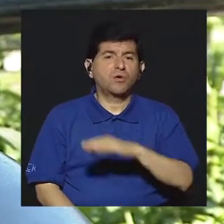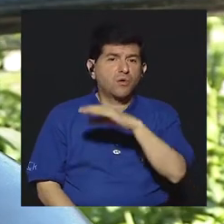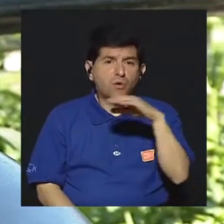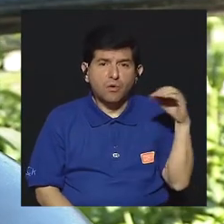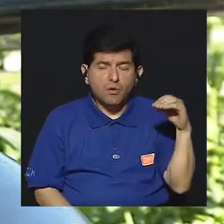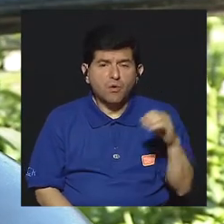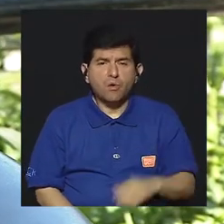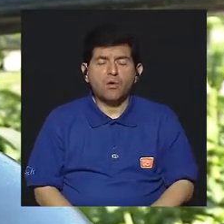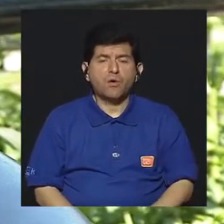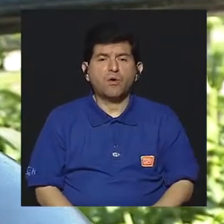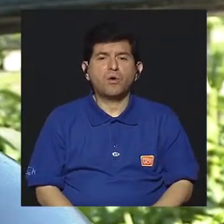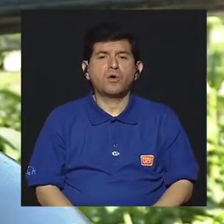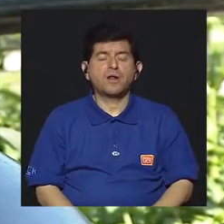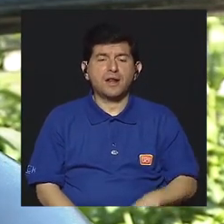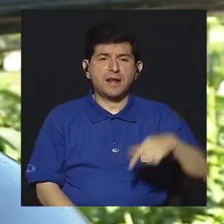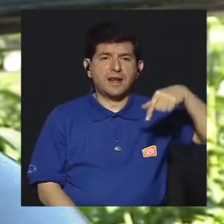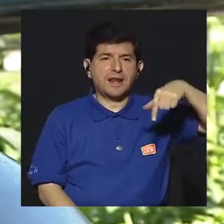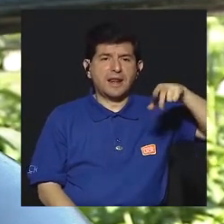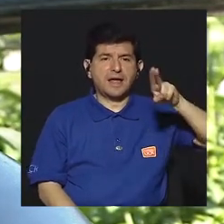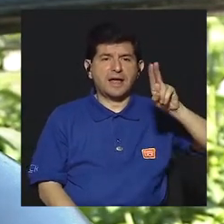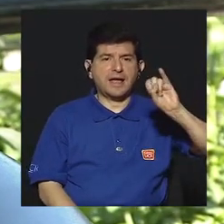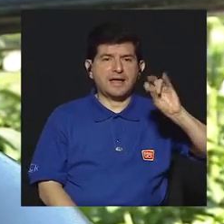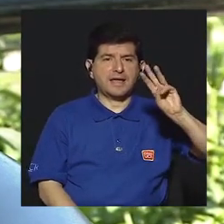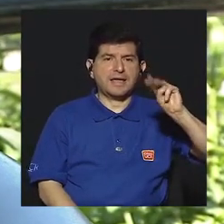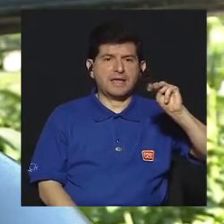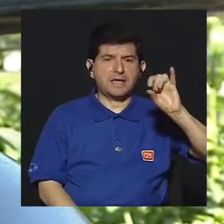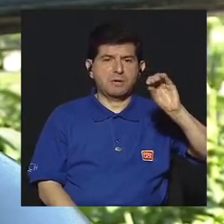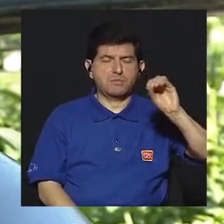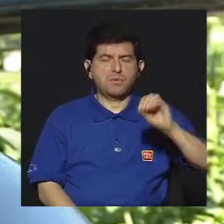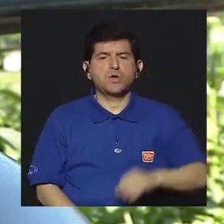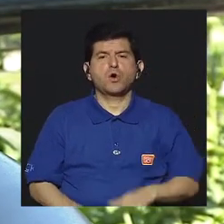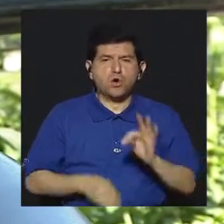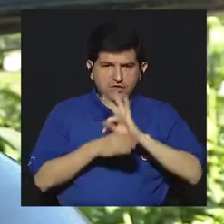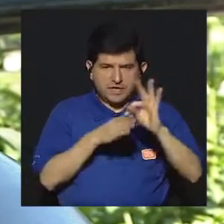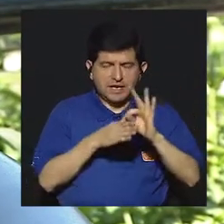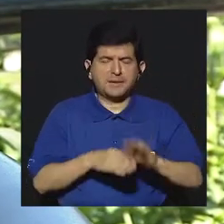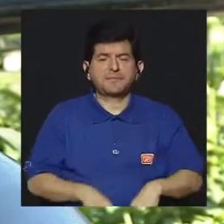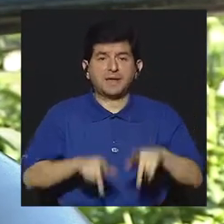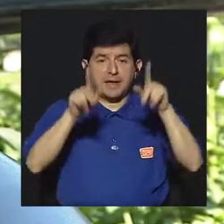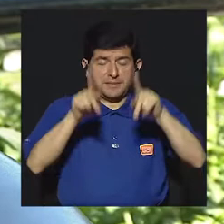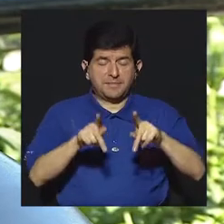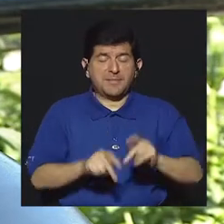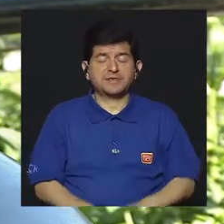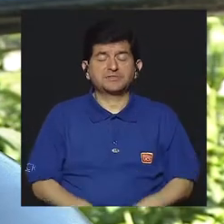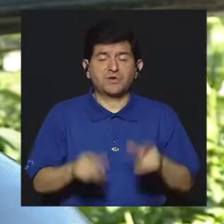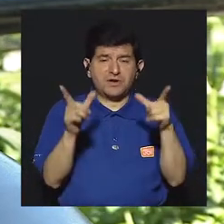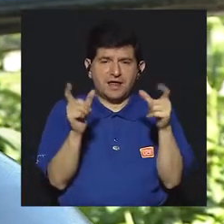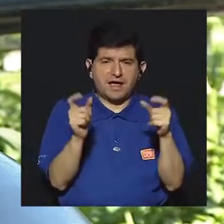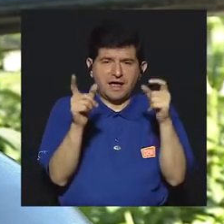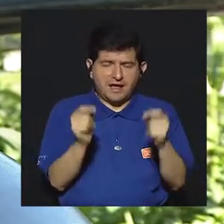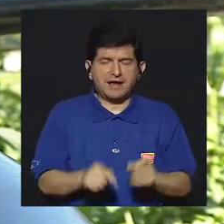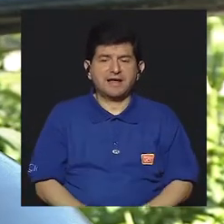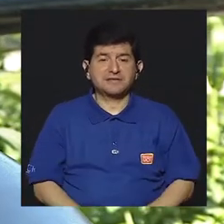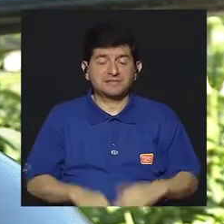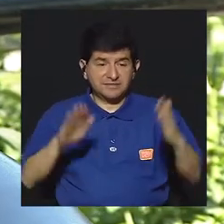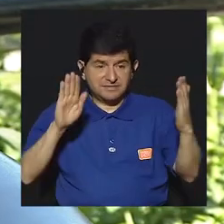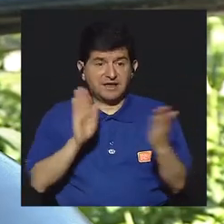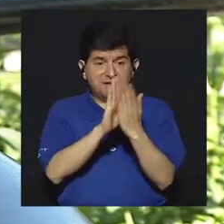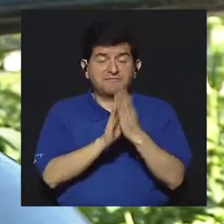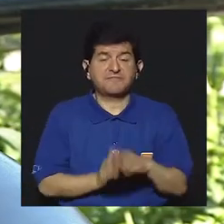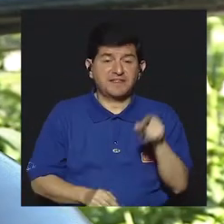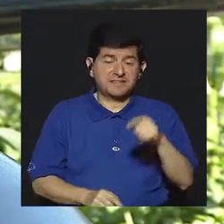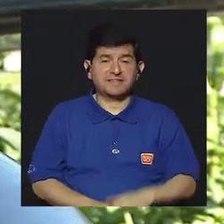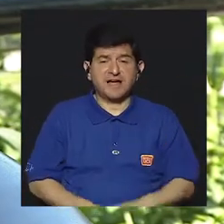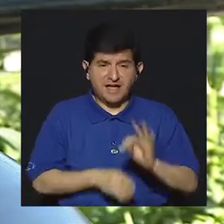la misma quimioterapia. No tenemos pensado que una persona ante un tratamiento para un cáncer y donde tiene que exponerse